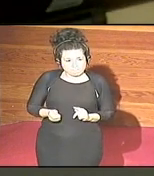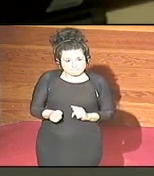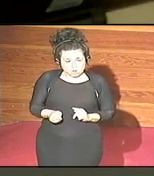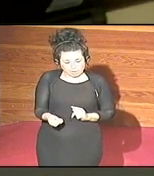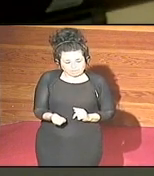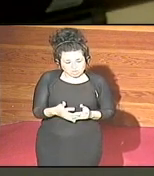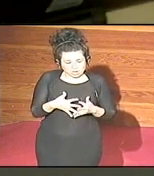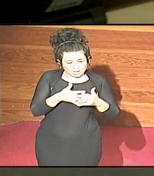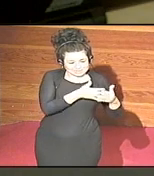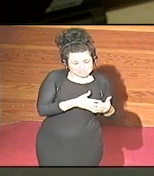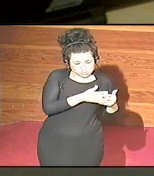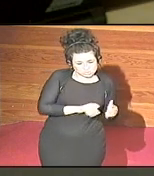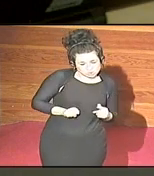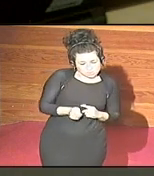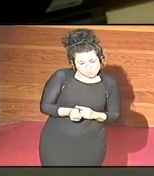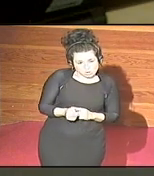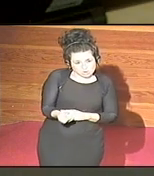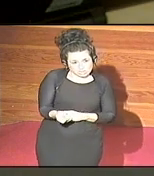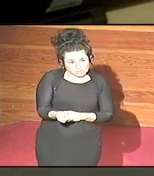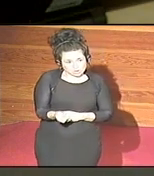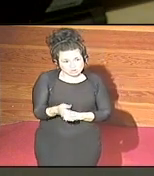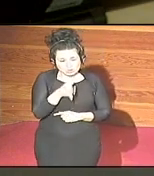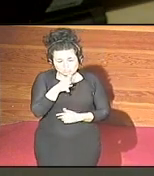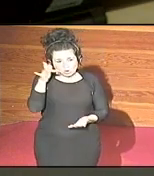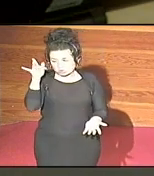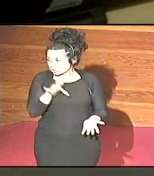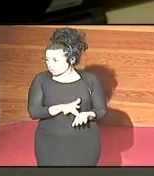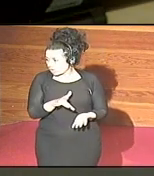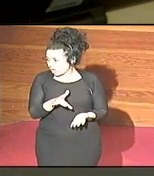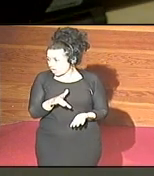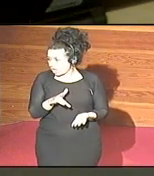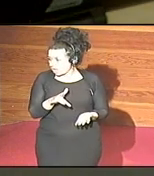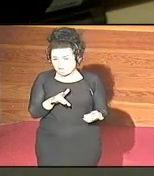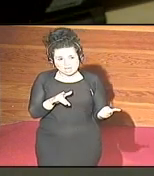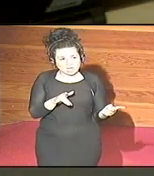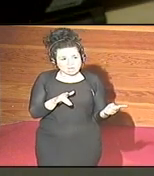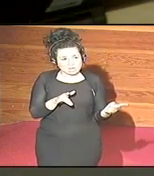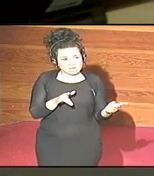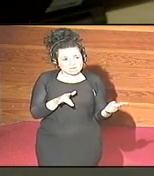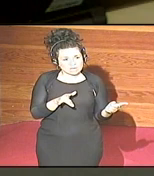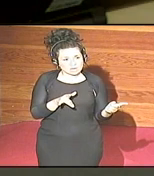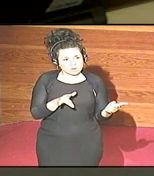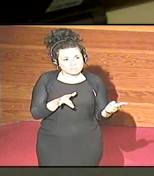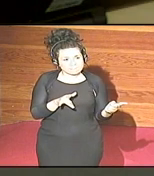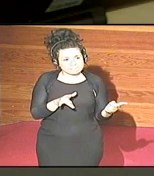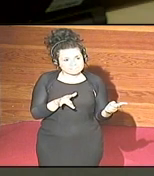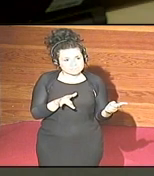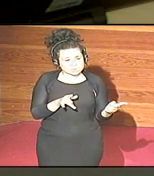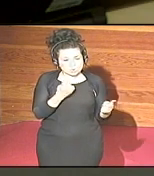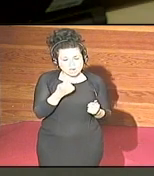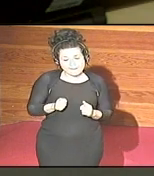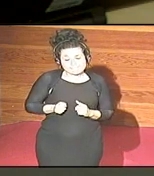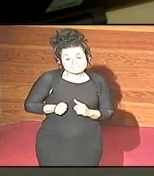América al haber estado haciendo las maniobras militares... Perdona, ¿una prolongación de qué? Una prolongación, no,